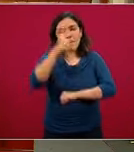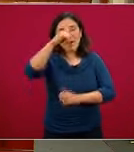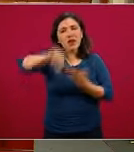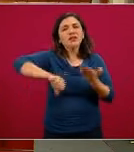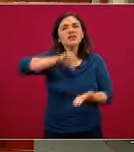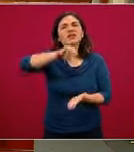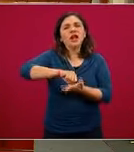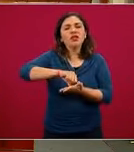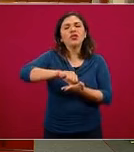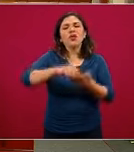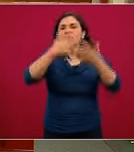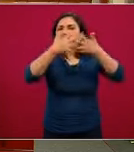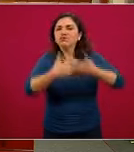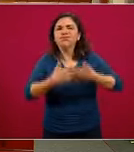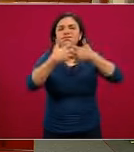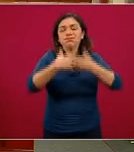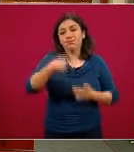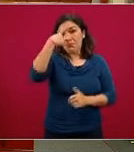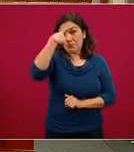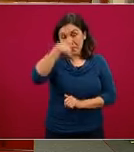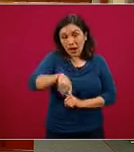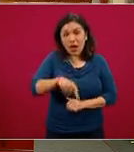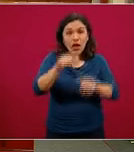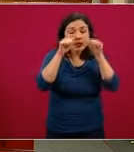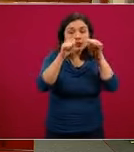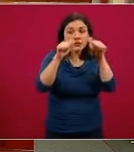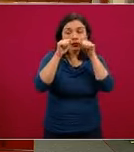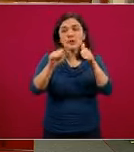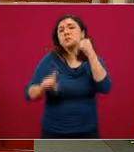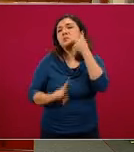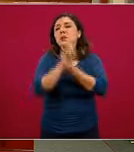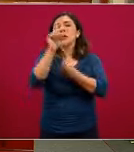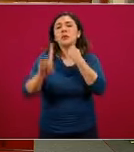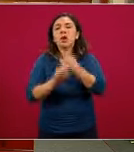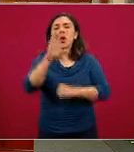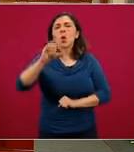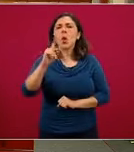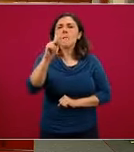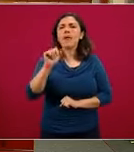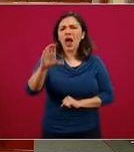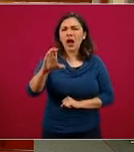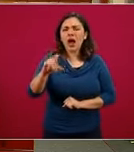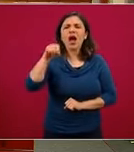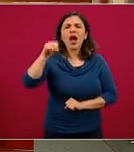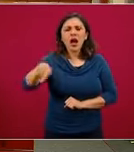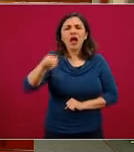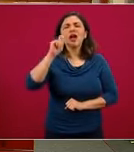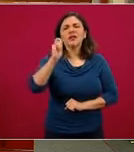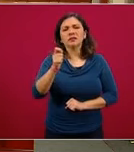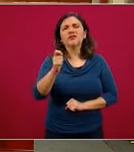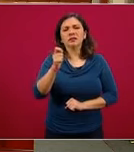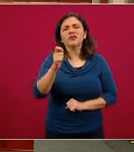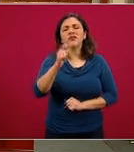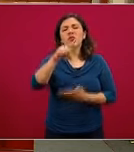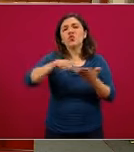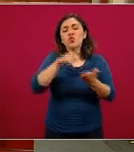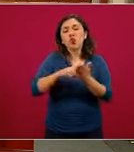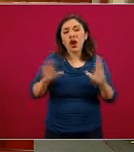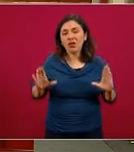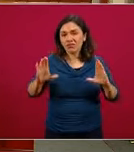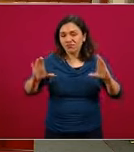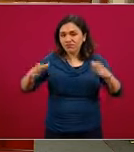Centro Operativo para la atención de contingencias, el COPAC, que es precisamente el área